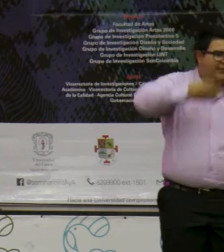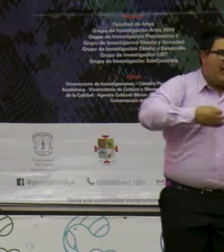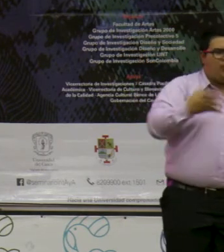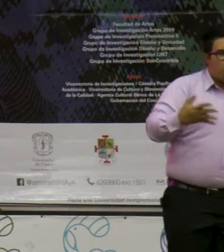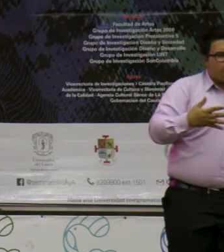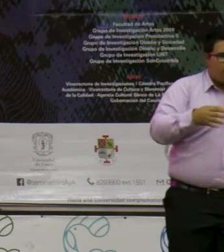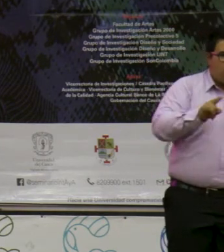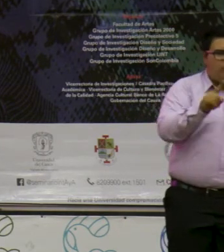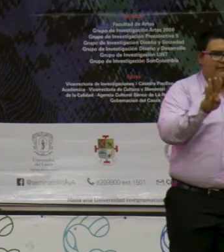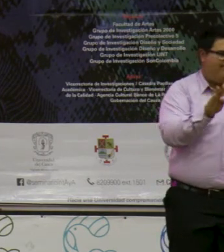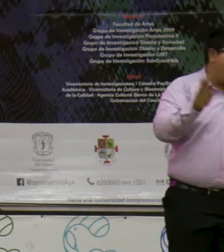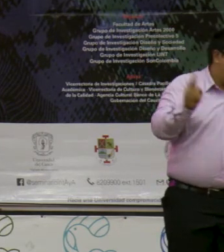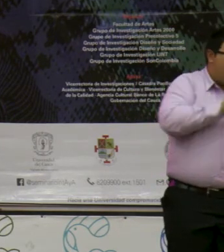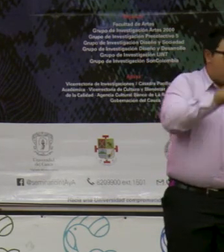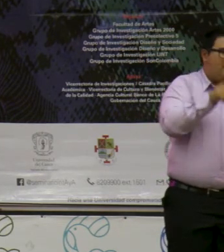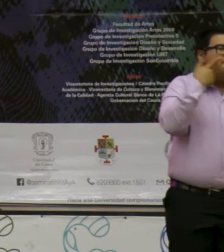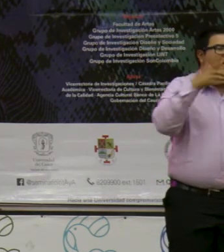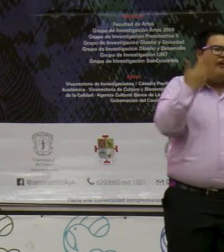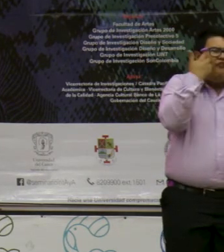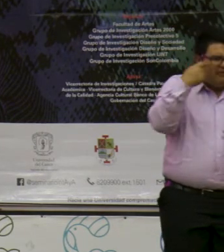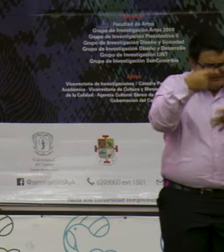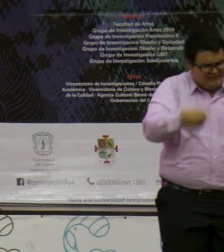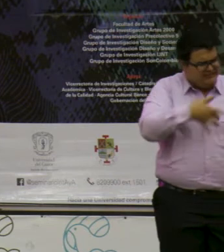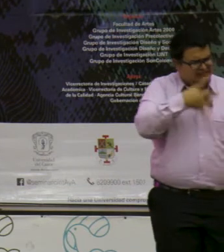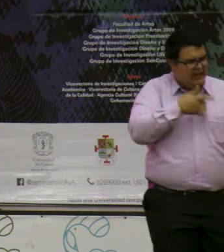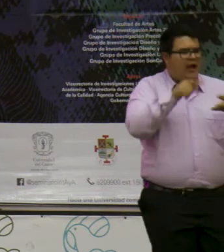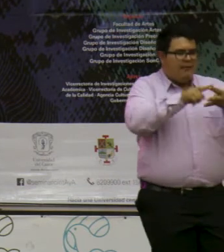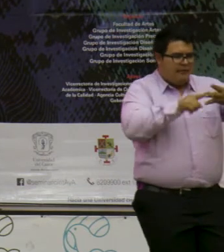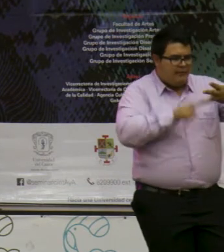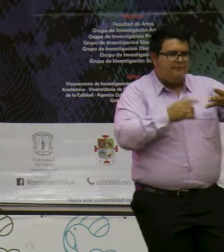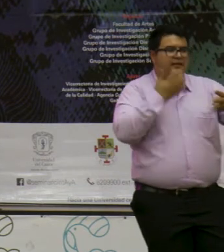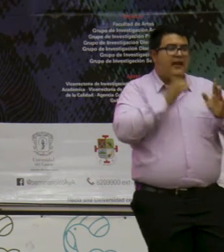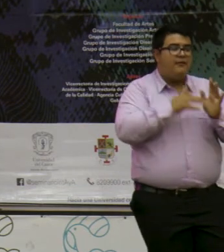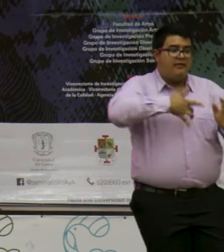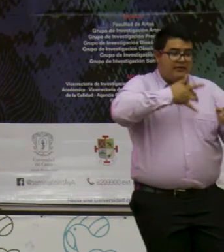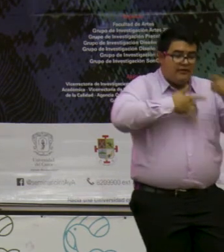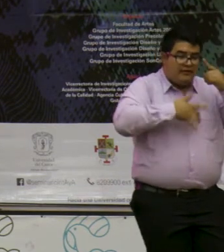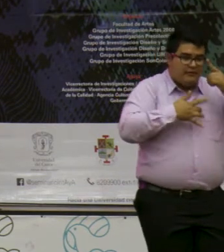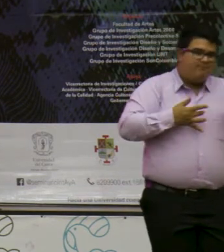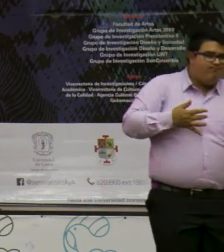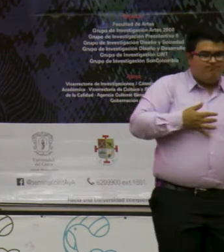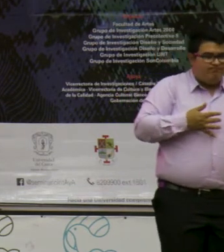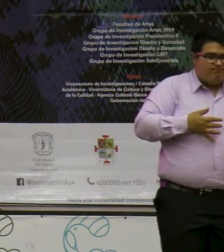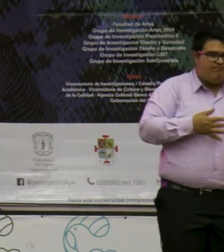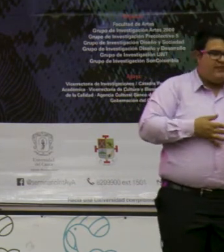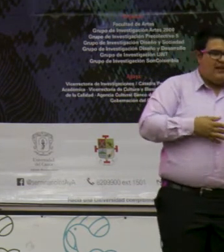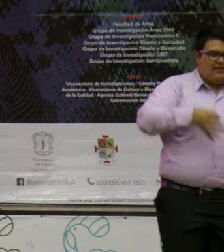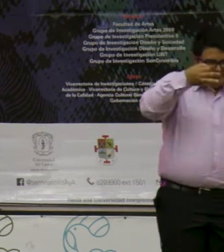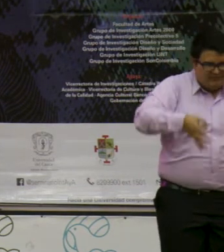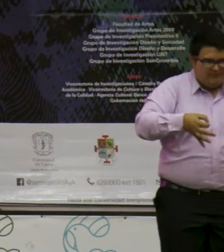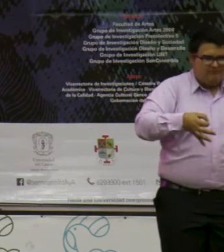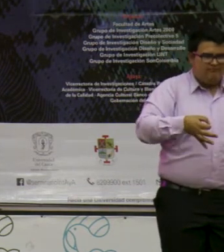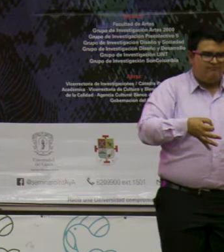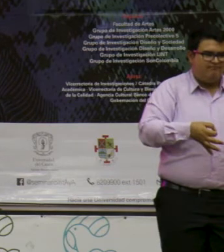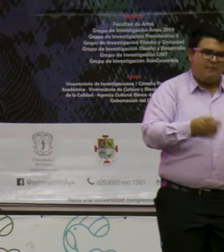esto deriva en enfermedad o no. Pareciera que el archivo permite que cualquier cosa se justifique. ¿Por qué es bueno ponerlo en la mesa?